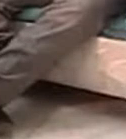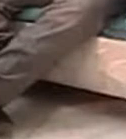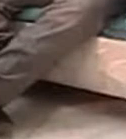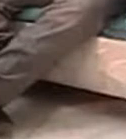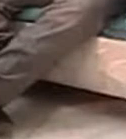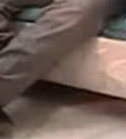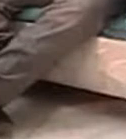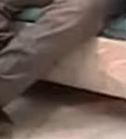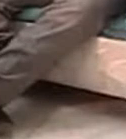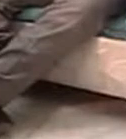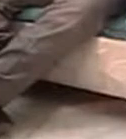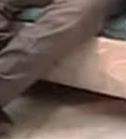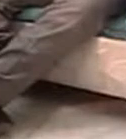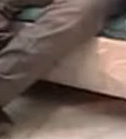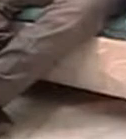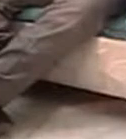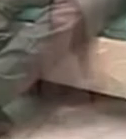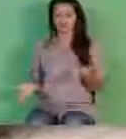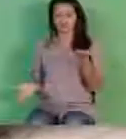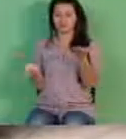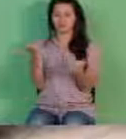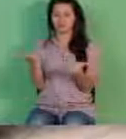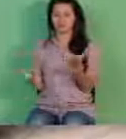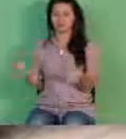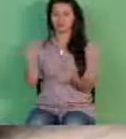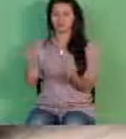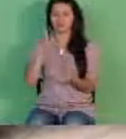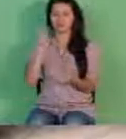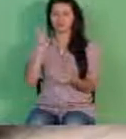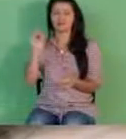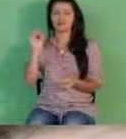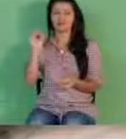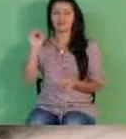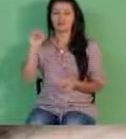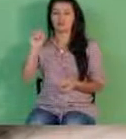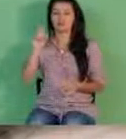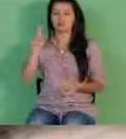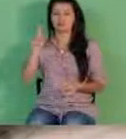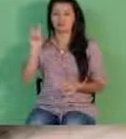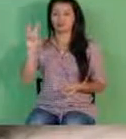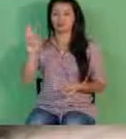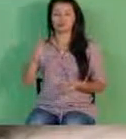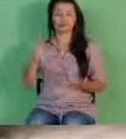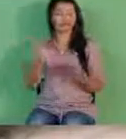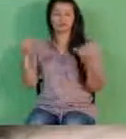este año 2013 para el hospital San Félix bueno el 2013 fue un año termina siendo un año para nosotros